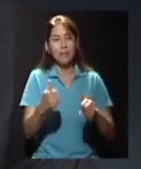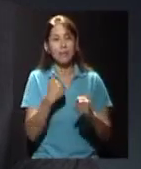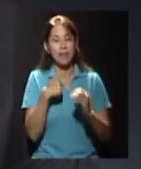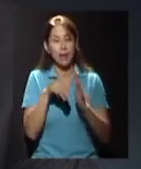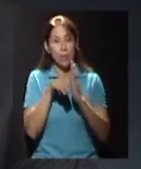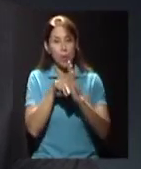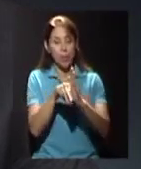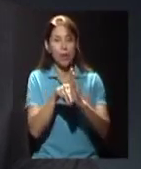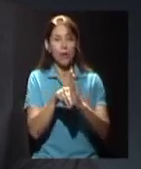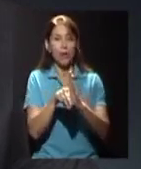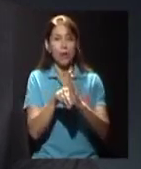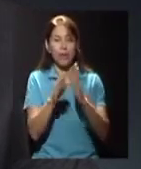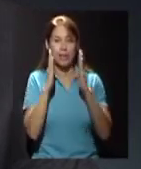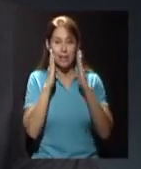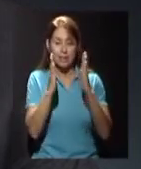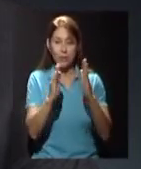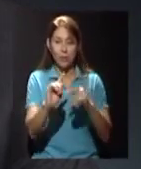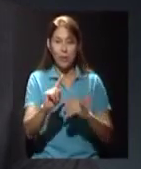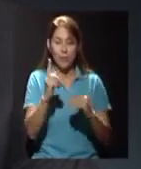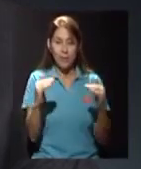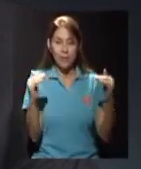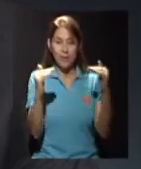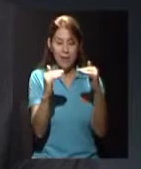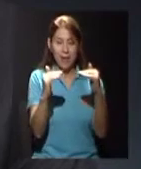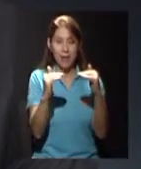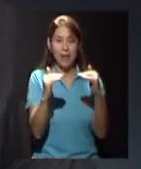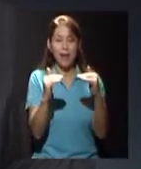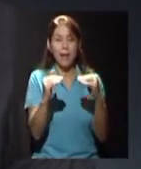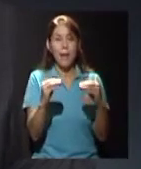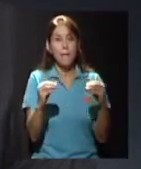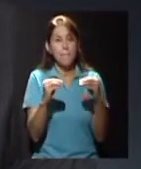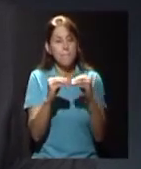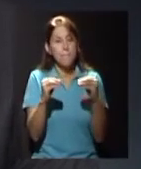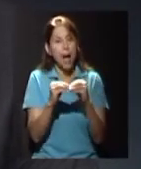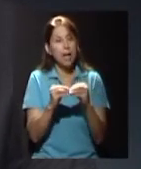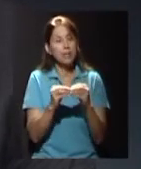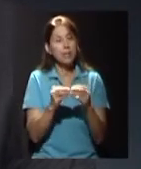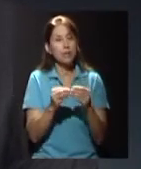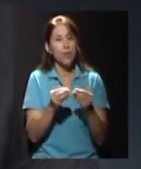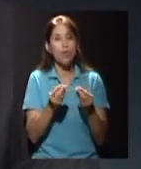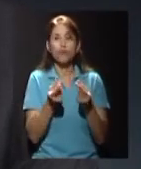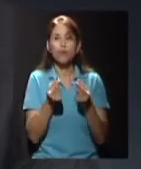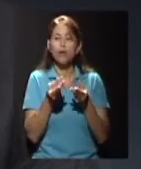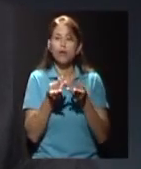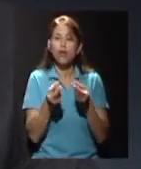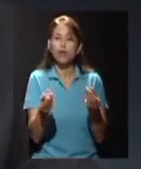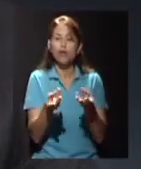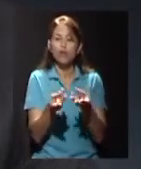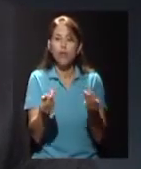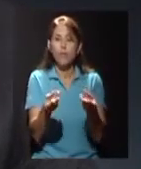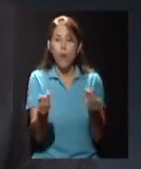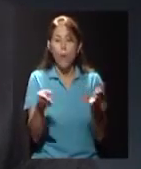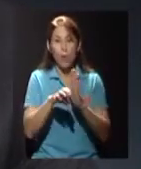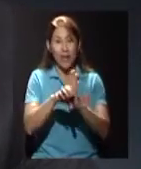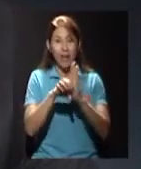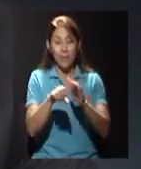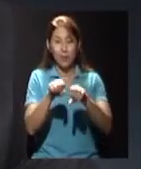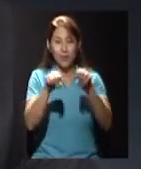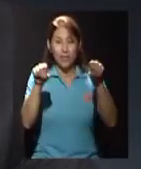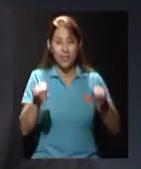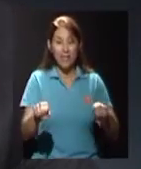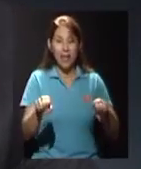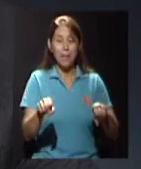atención del primer nivel mucho más resolutivo por ejemplo el sistema británico que